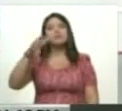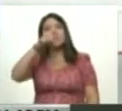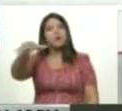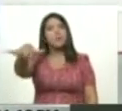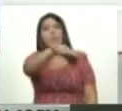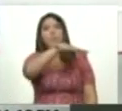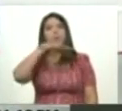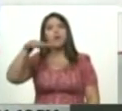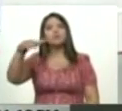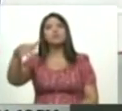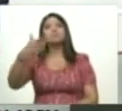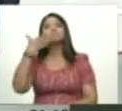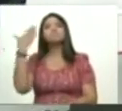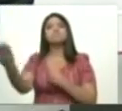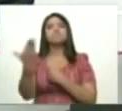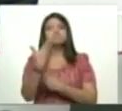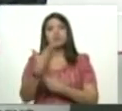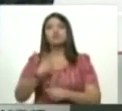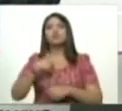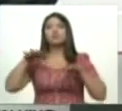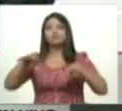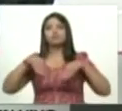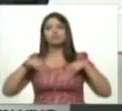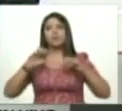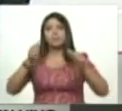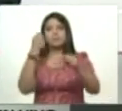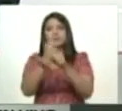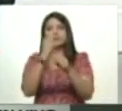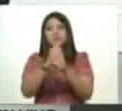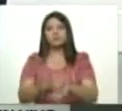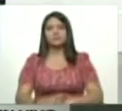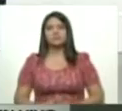pueblo me lo demanden. Tomo posesión de mi cargo.